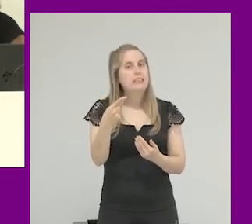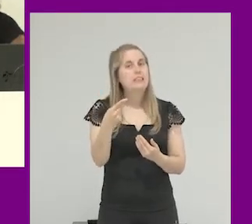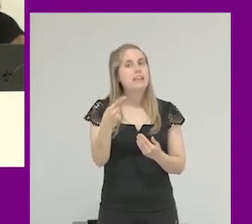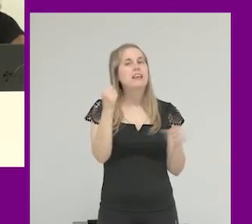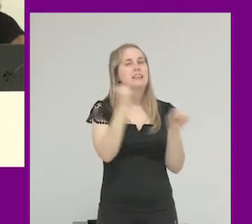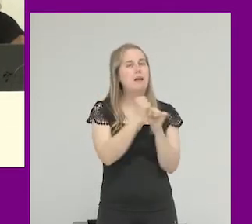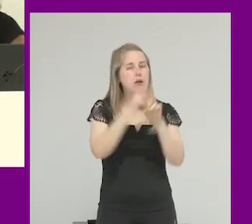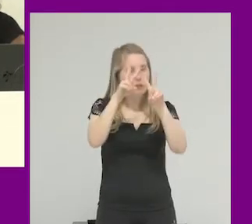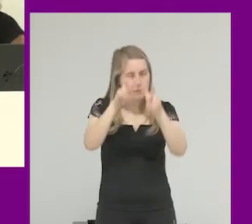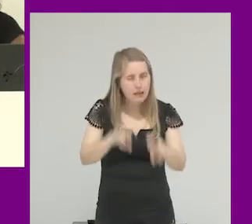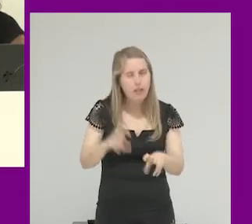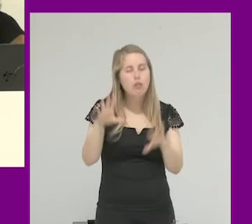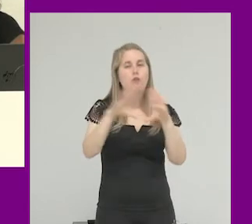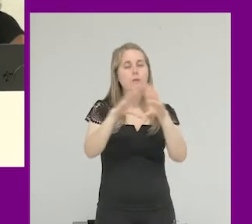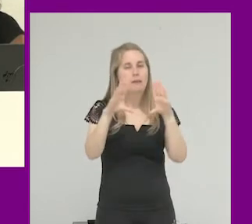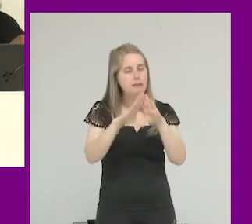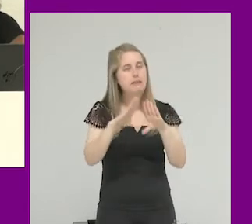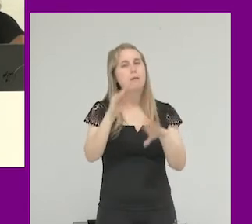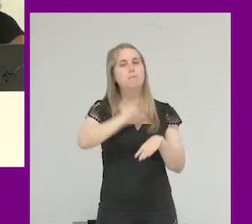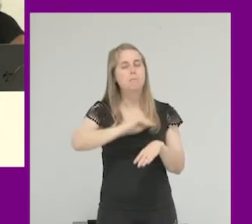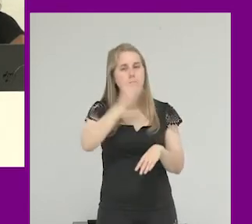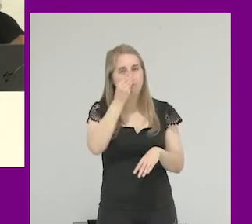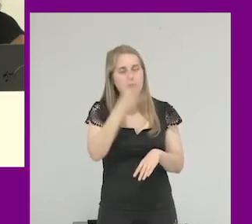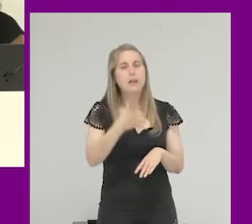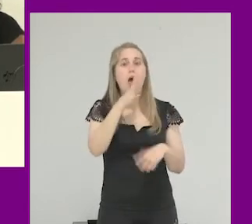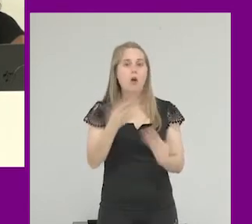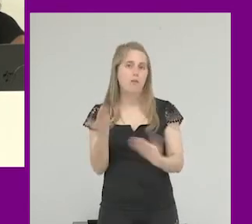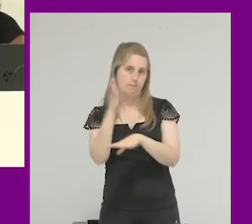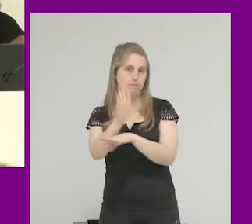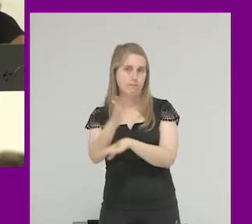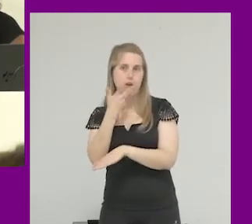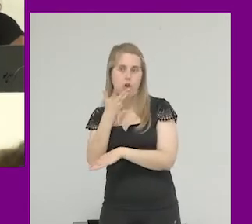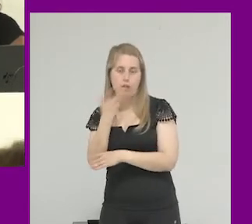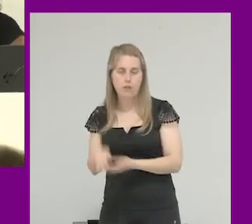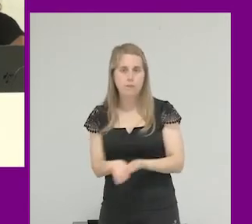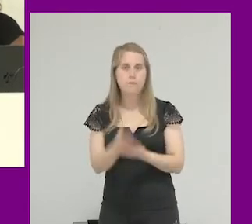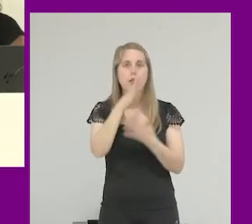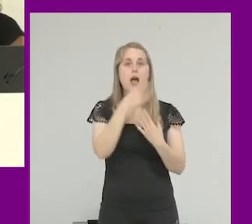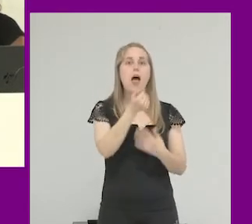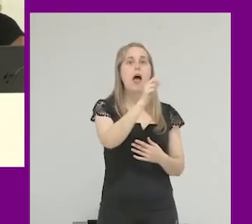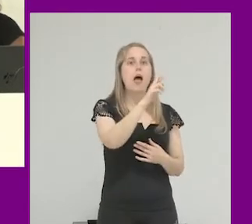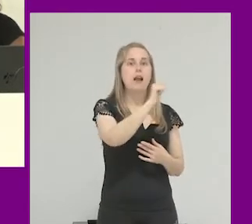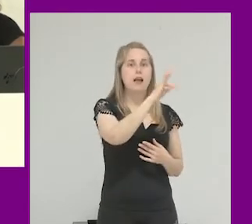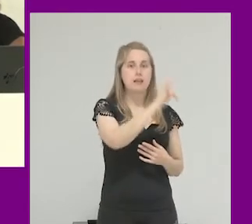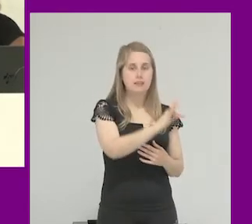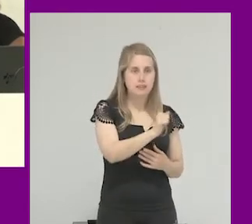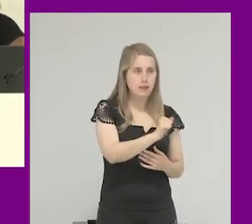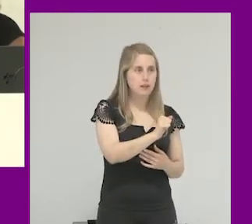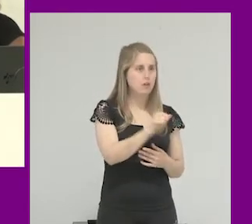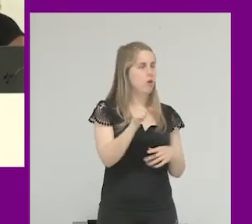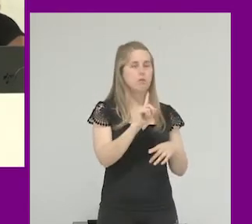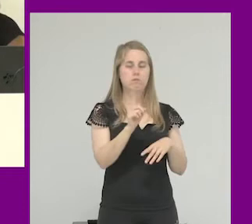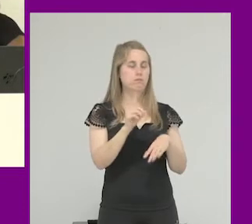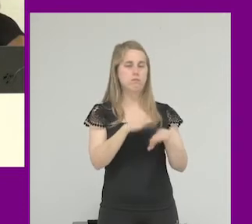esos trabajos de investigación feminista que vamos a conocer ahora. Tengo a Arantxa Campos, que